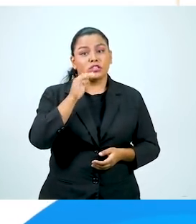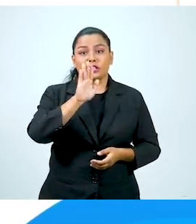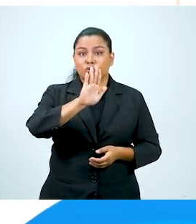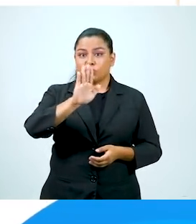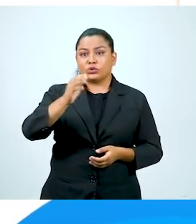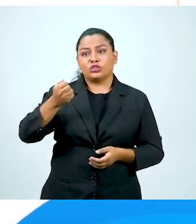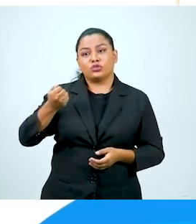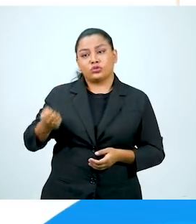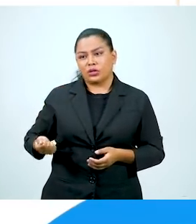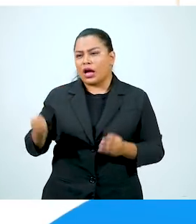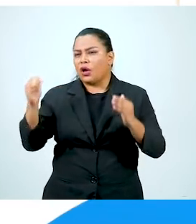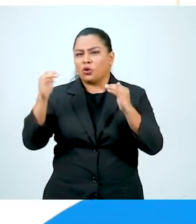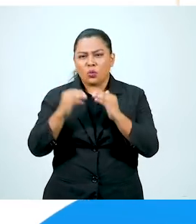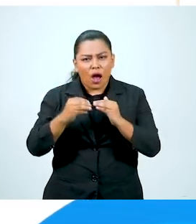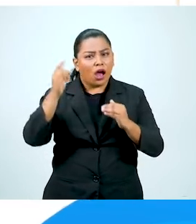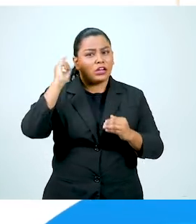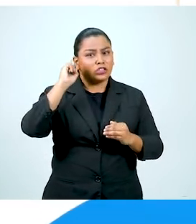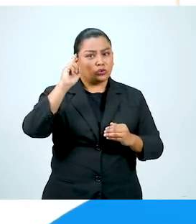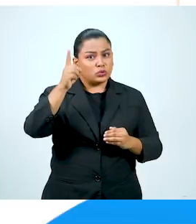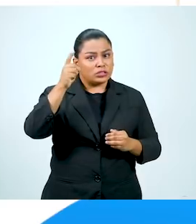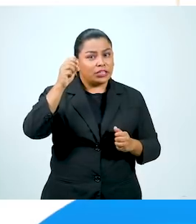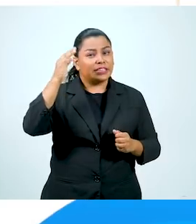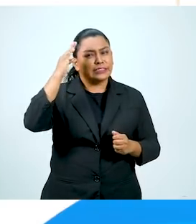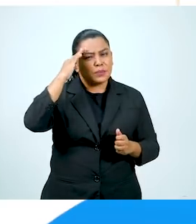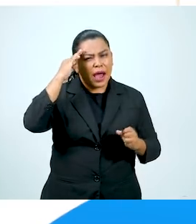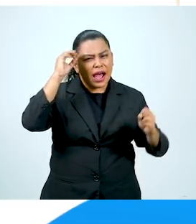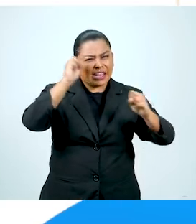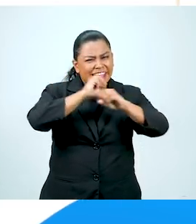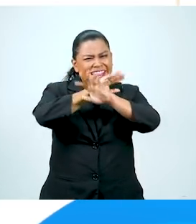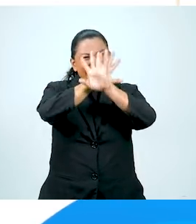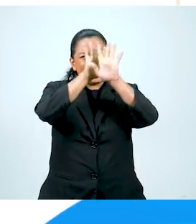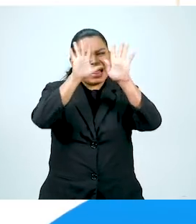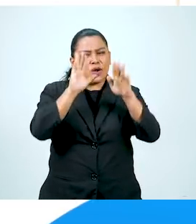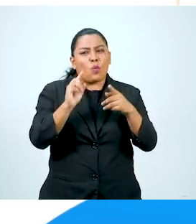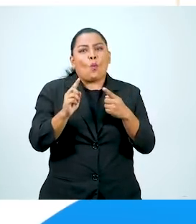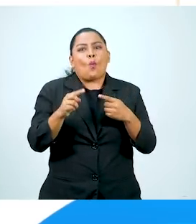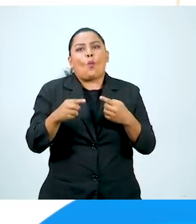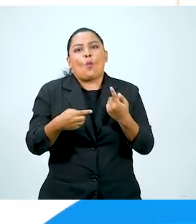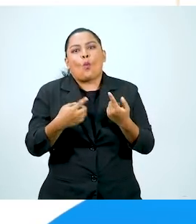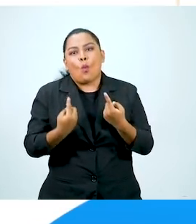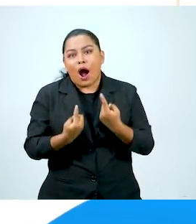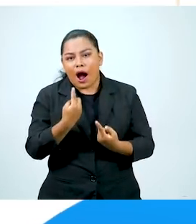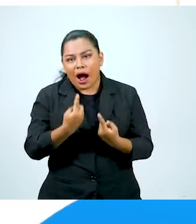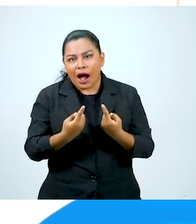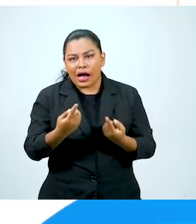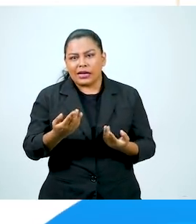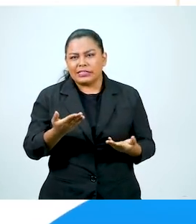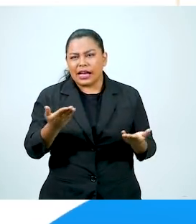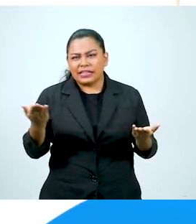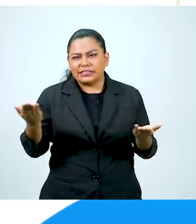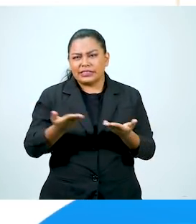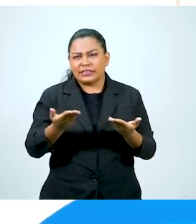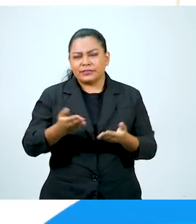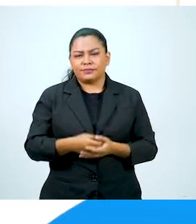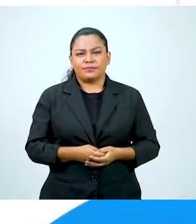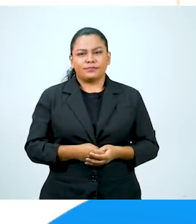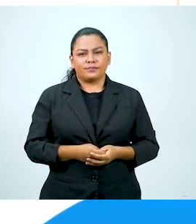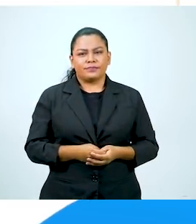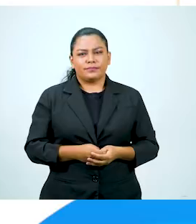tanto estudiantes como docentes tengan claridad sobre la principal producción textual de la unidad en